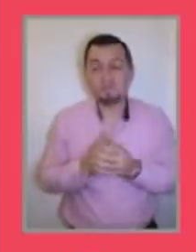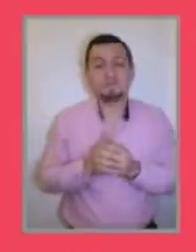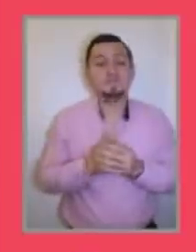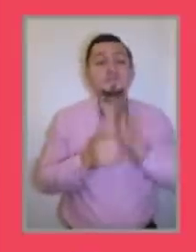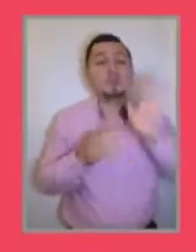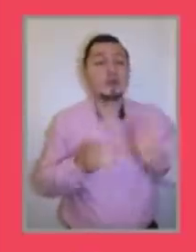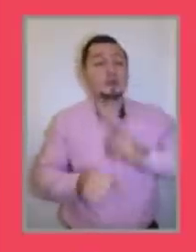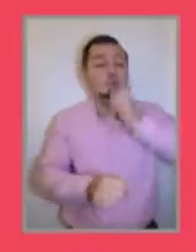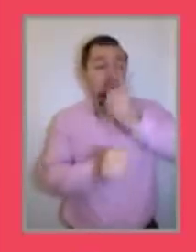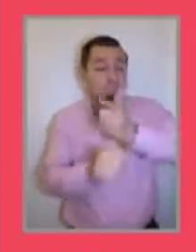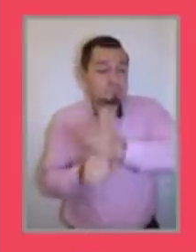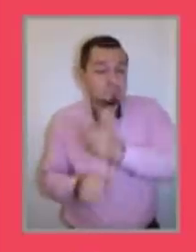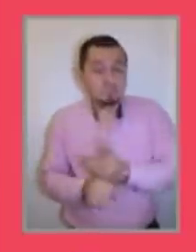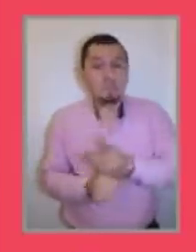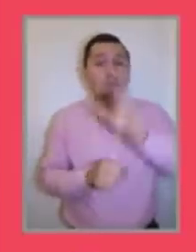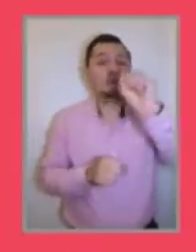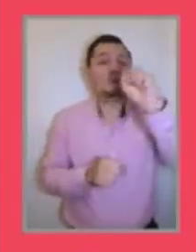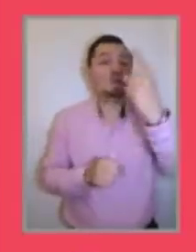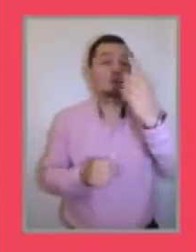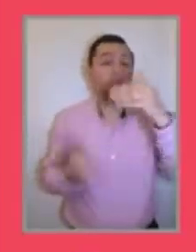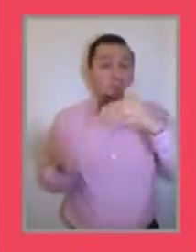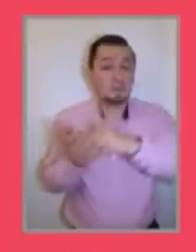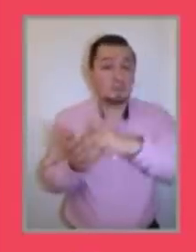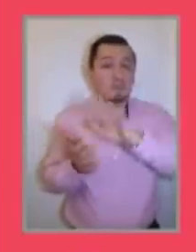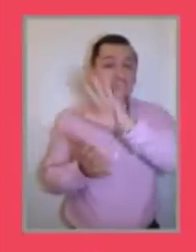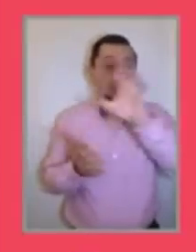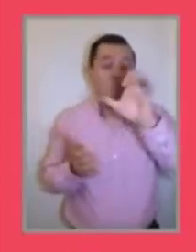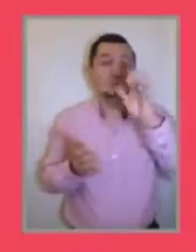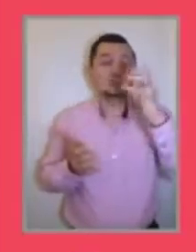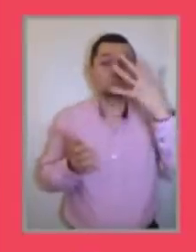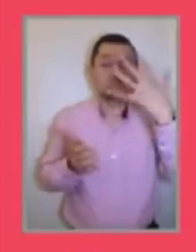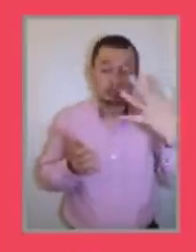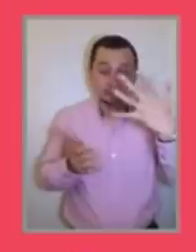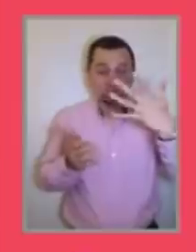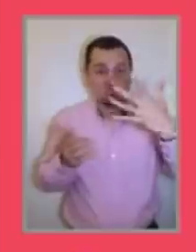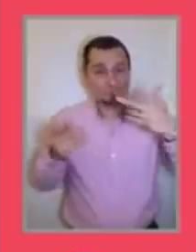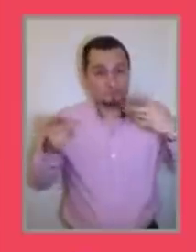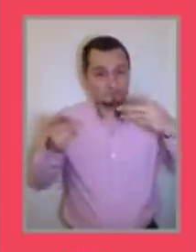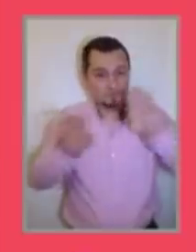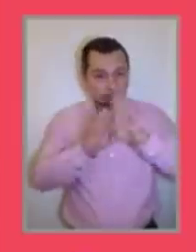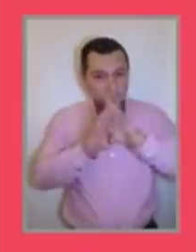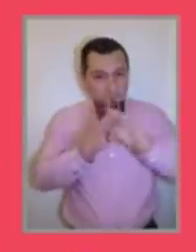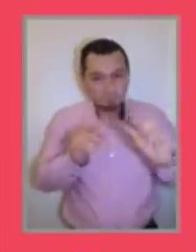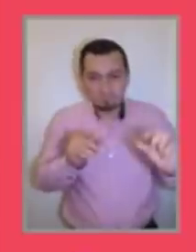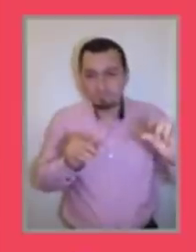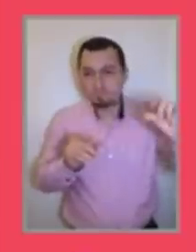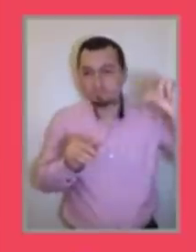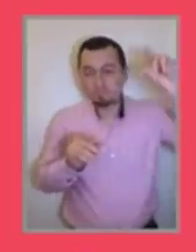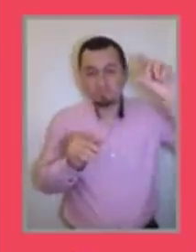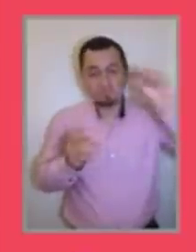identificado ya 61,805 casos acumulados, con